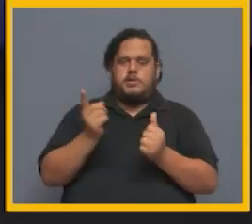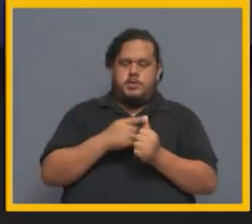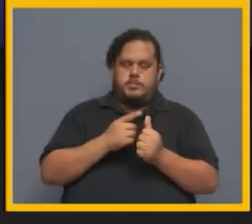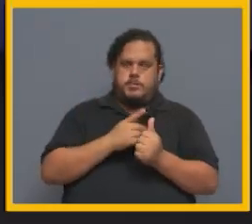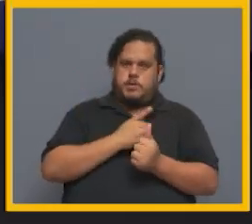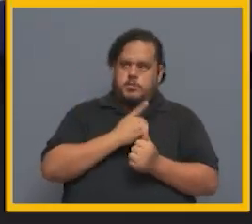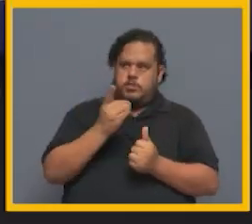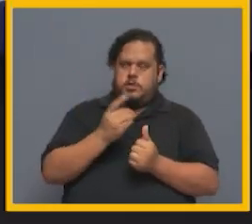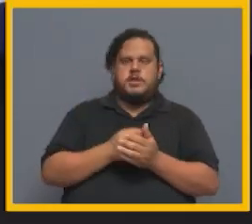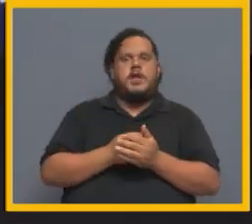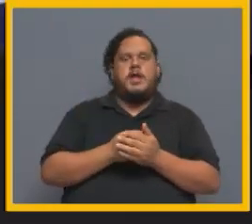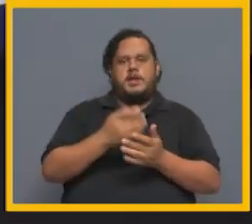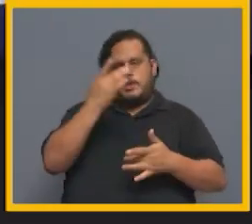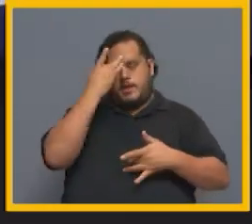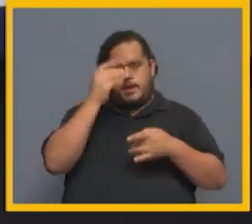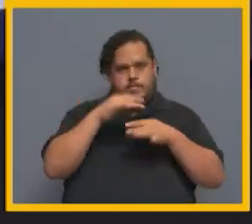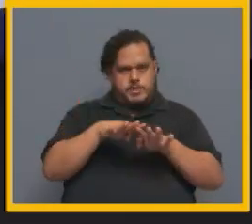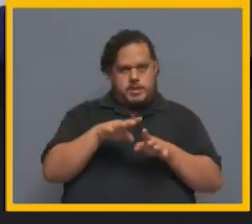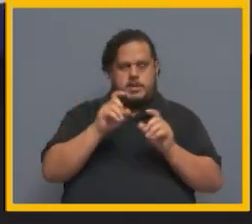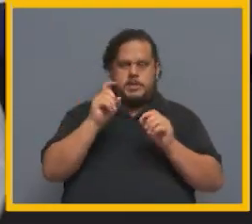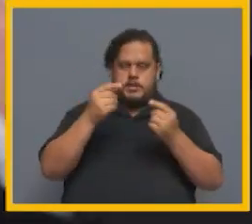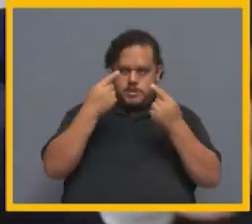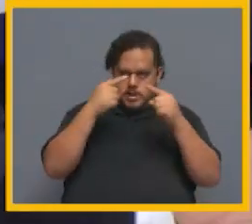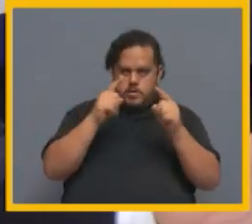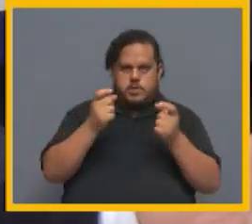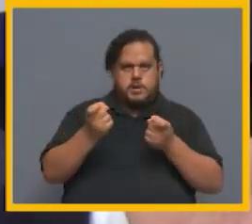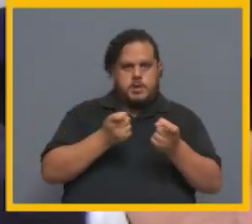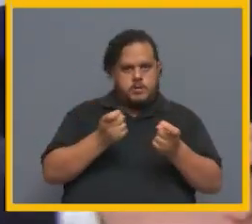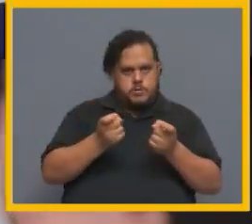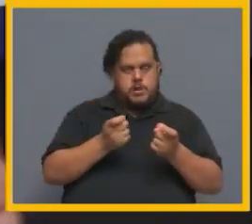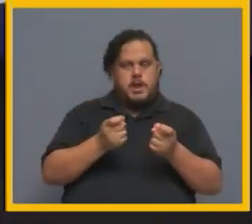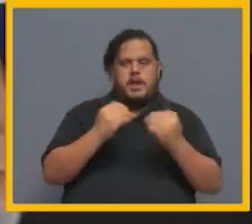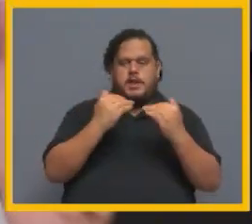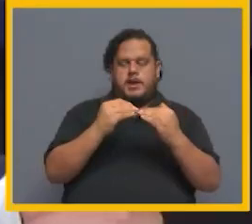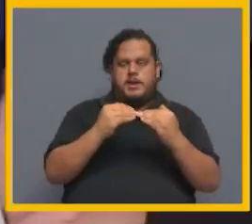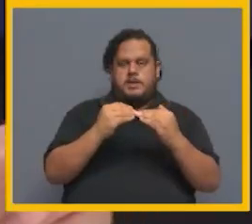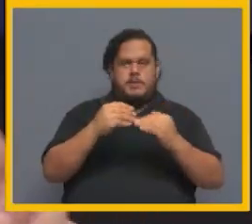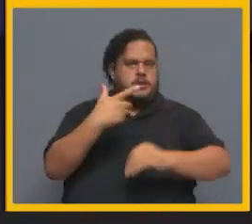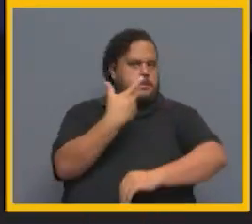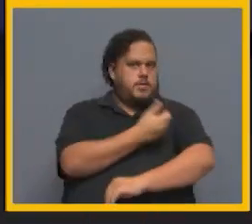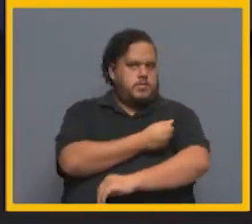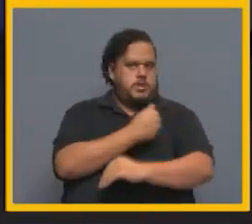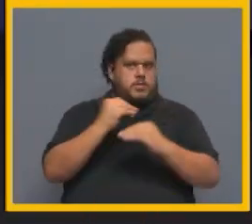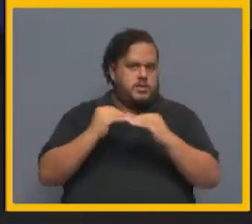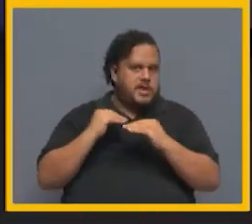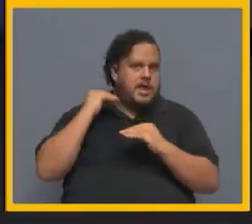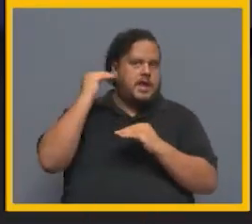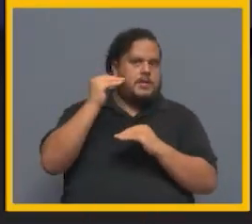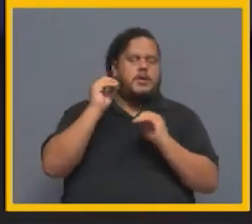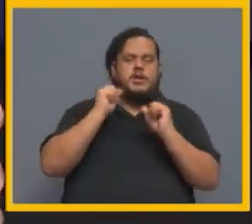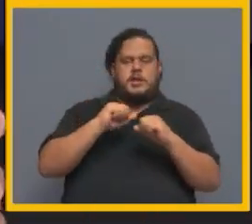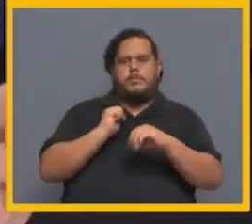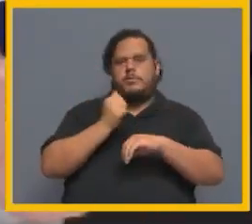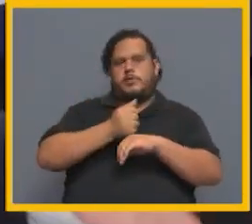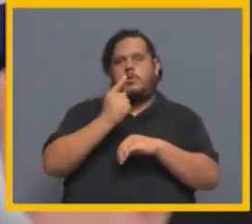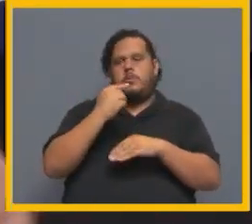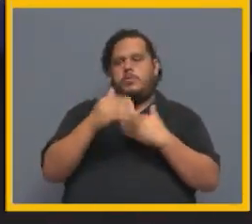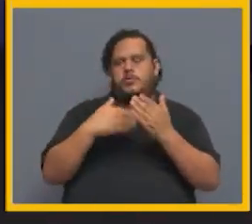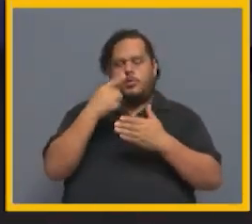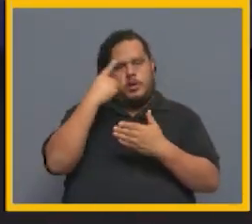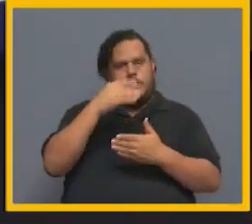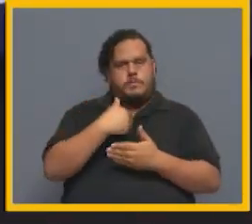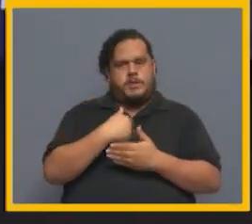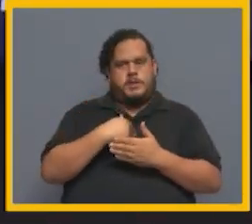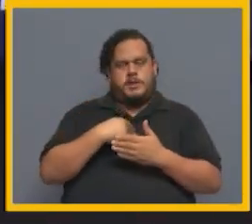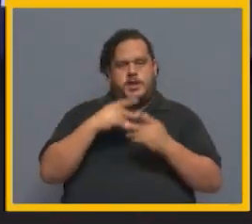Dios, que la pandemia se logre controlar, que el nivel de vacunación ya sea sumamente alto y que podamos establecer un protocolo para tener